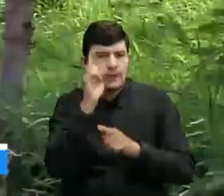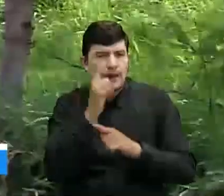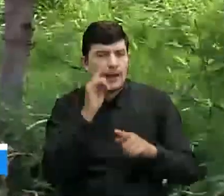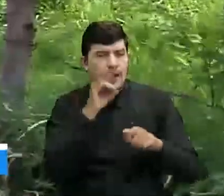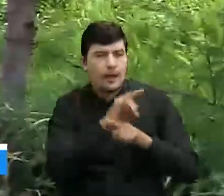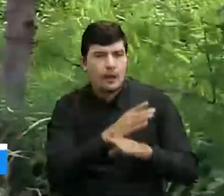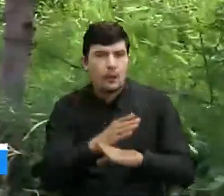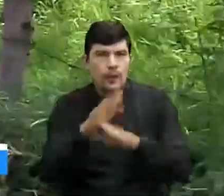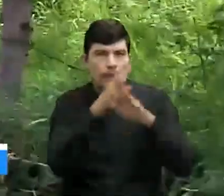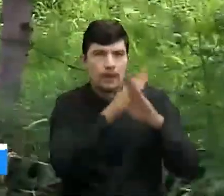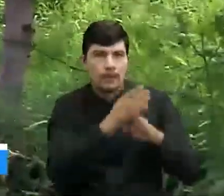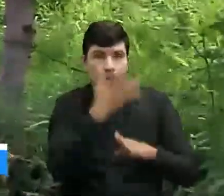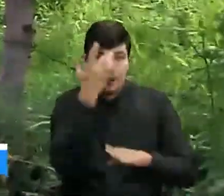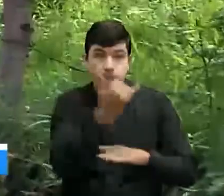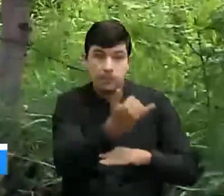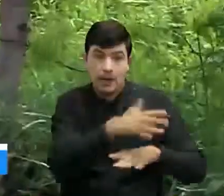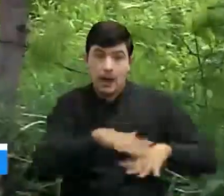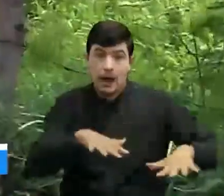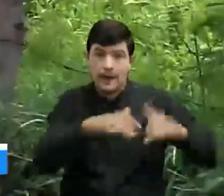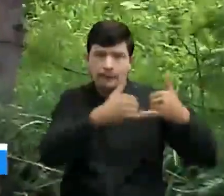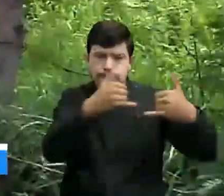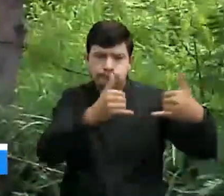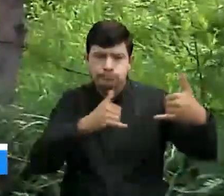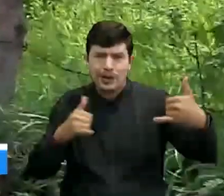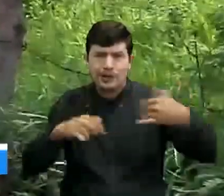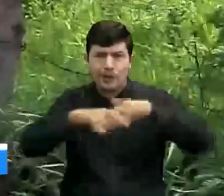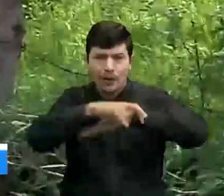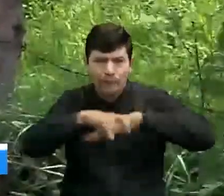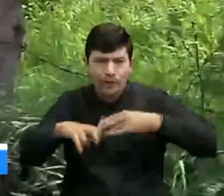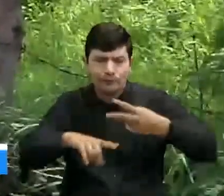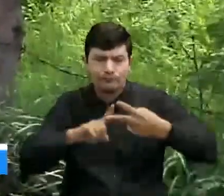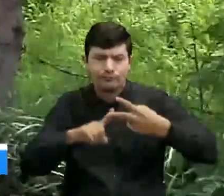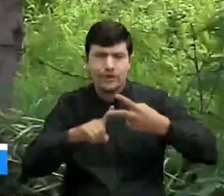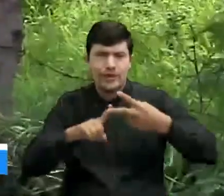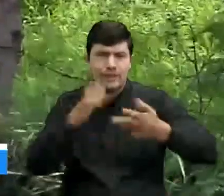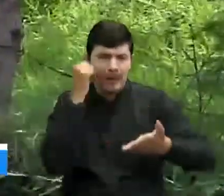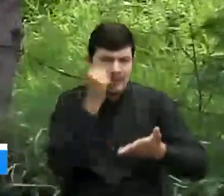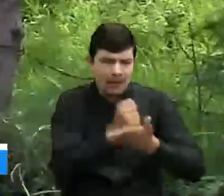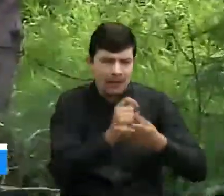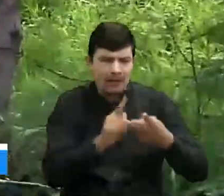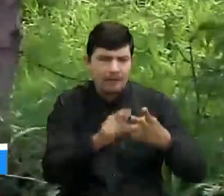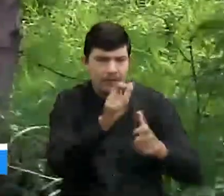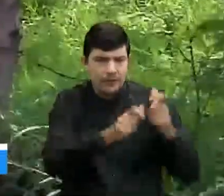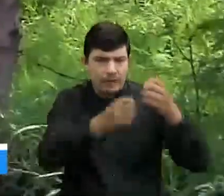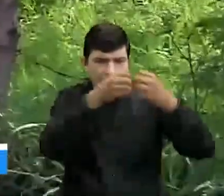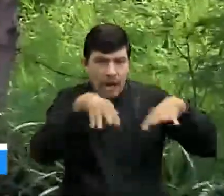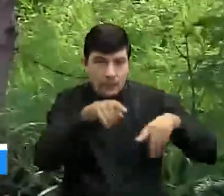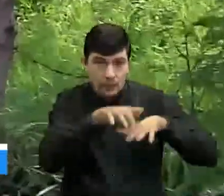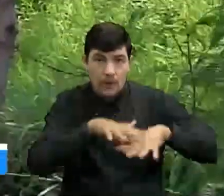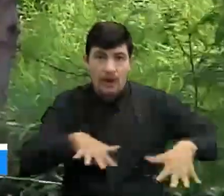los asesinatos, a las extorsiones y a los hurtos que han ocurrido tanto en el casco urbano de Cúcuta como en la zona rural.